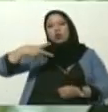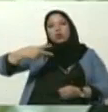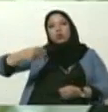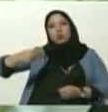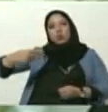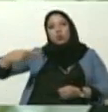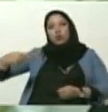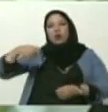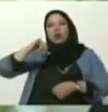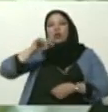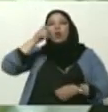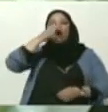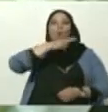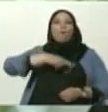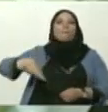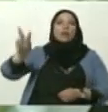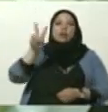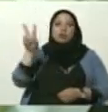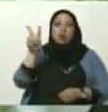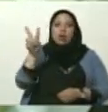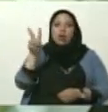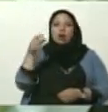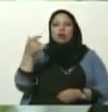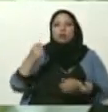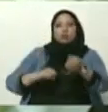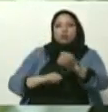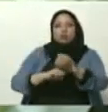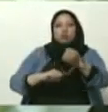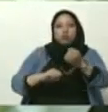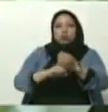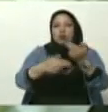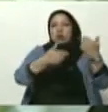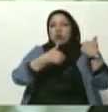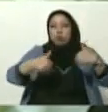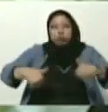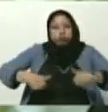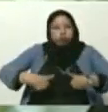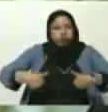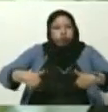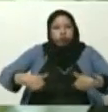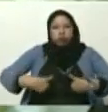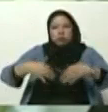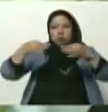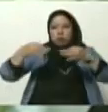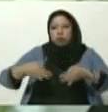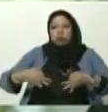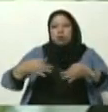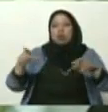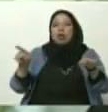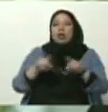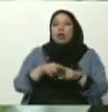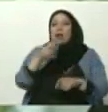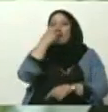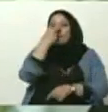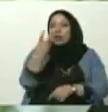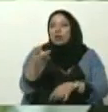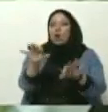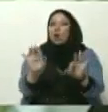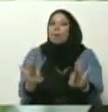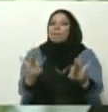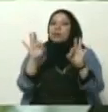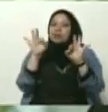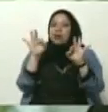la República Bolivariana de Venezuela, por su compromiso inquebrantable. Del mismo modo a los invitados especiales,